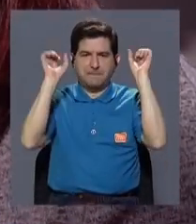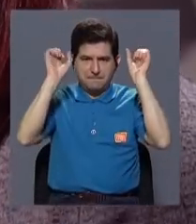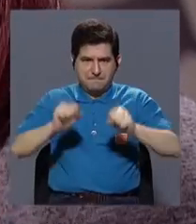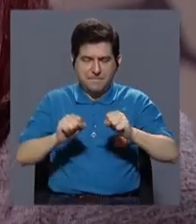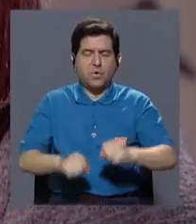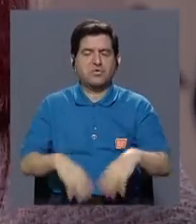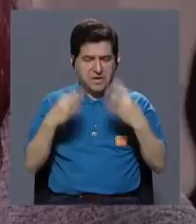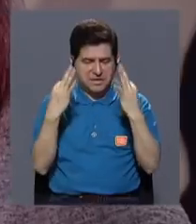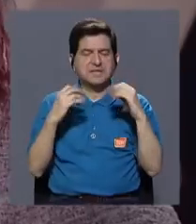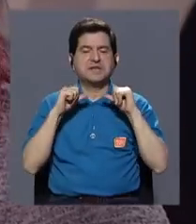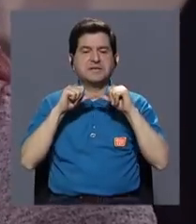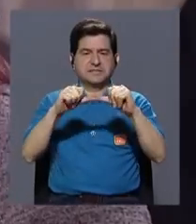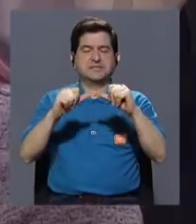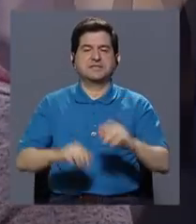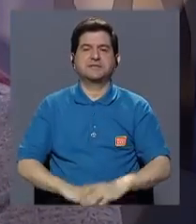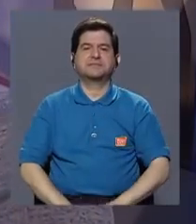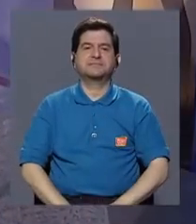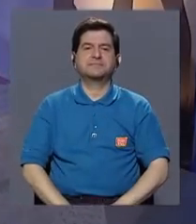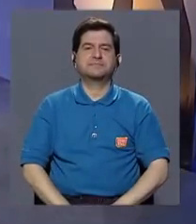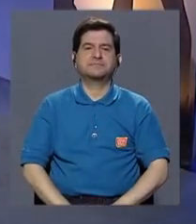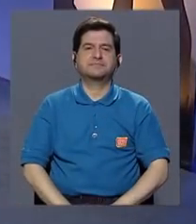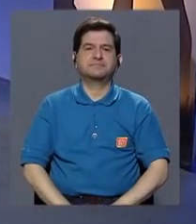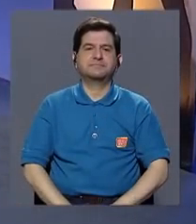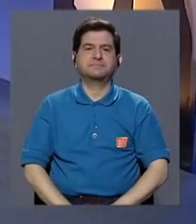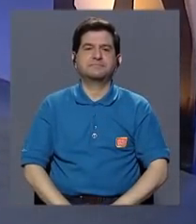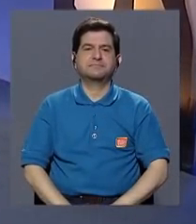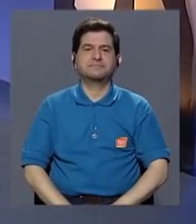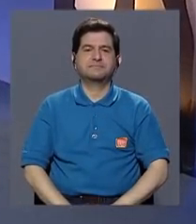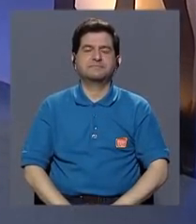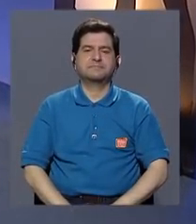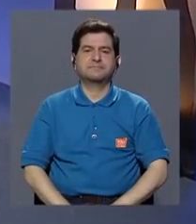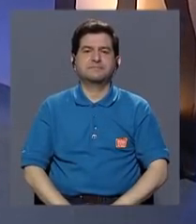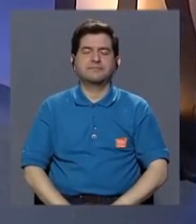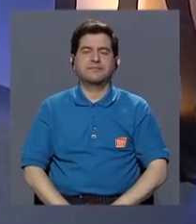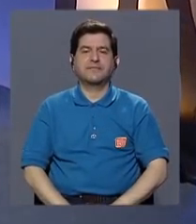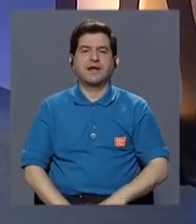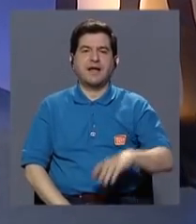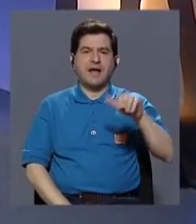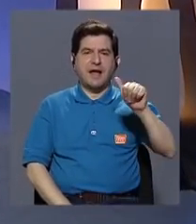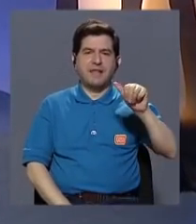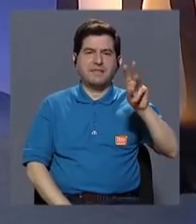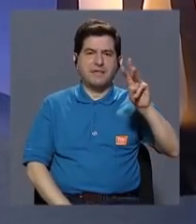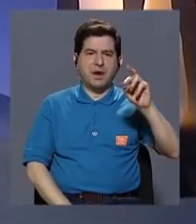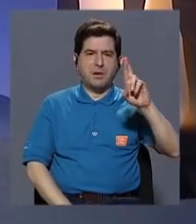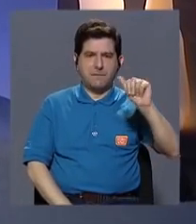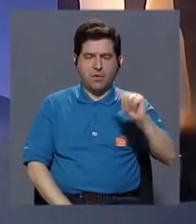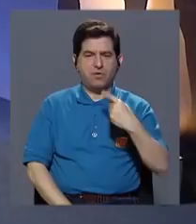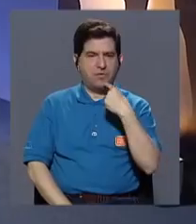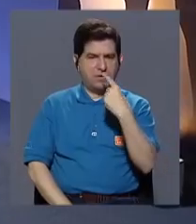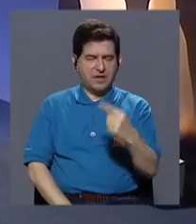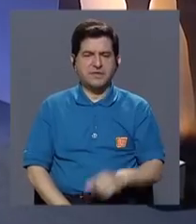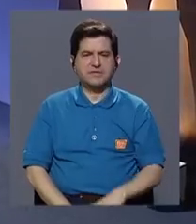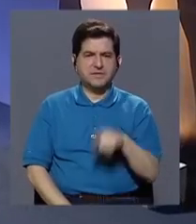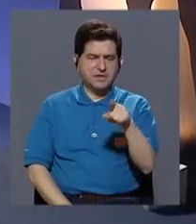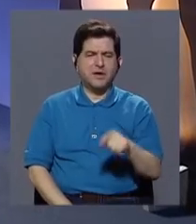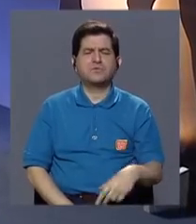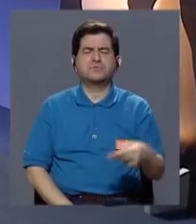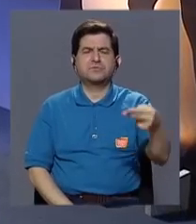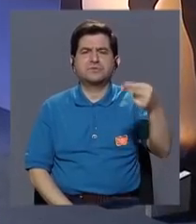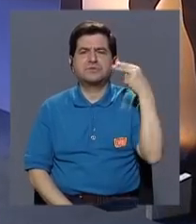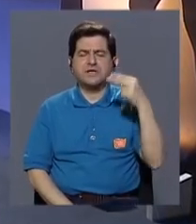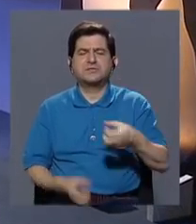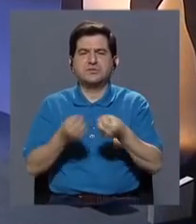posibles este andrea decías que te habían quedado